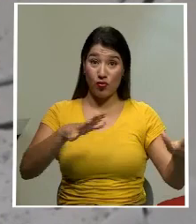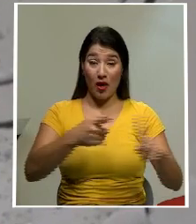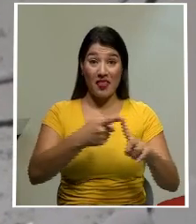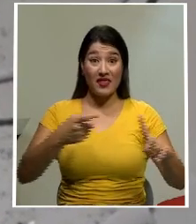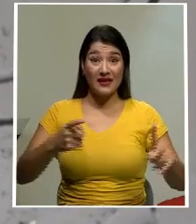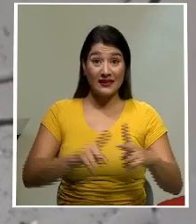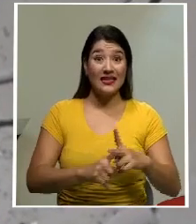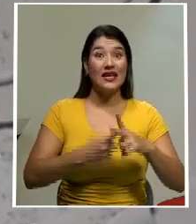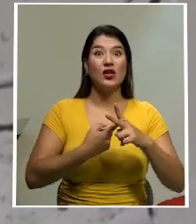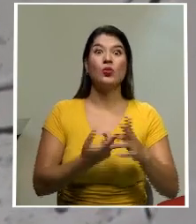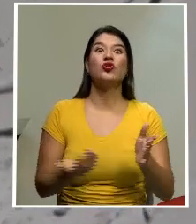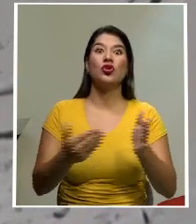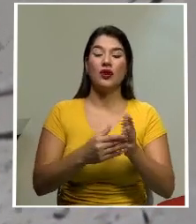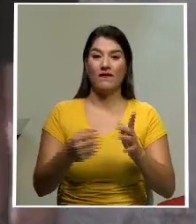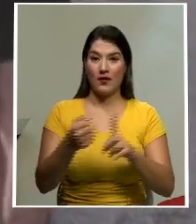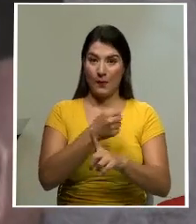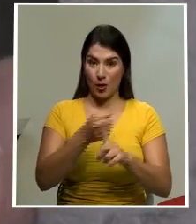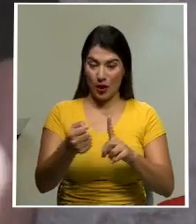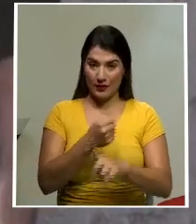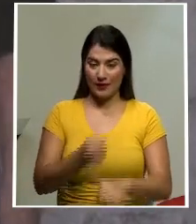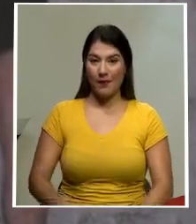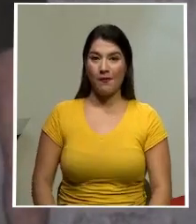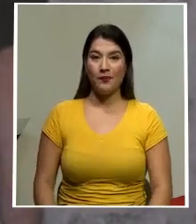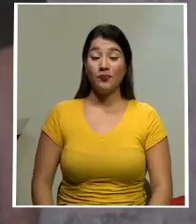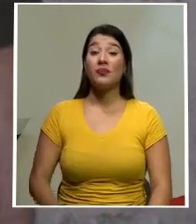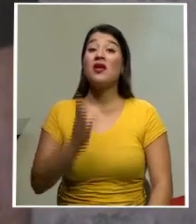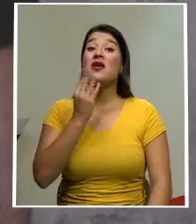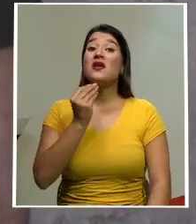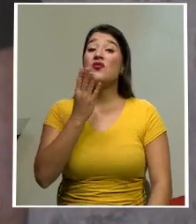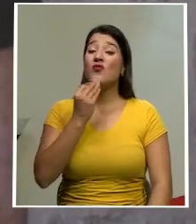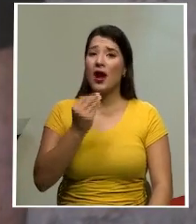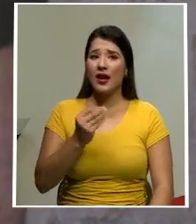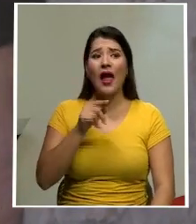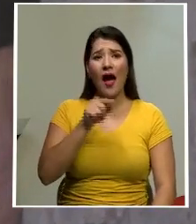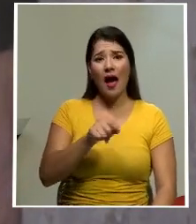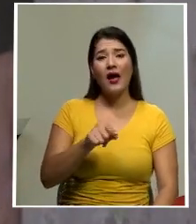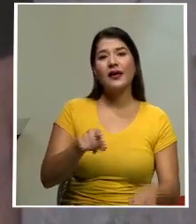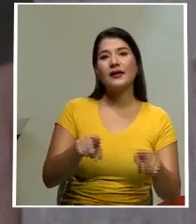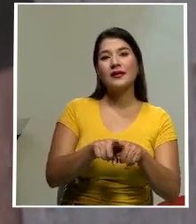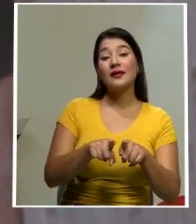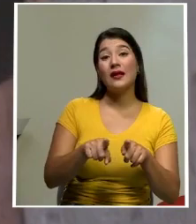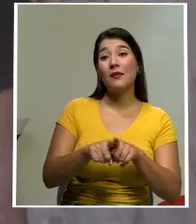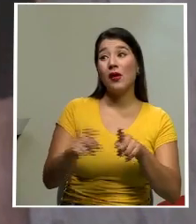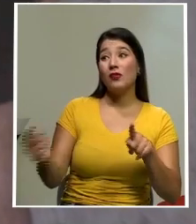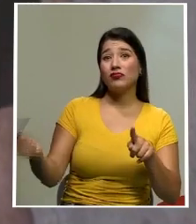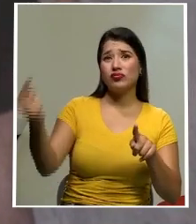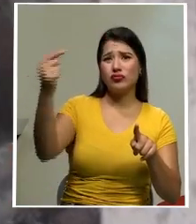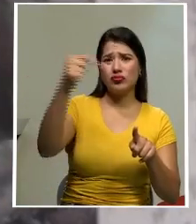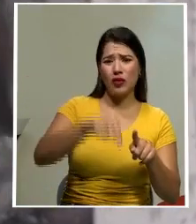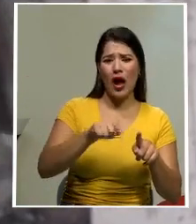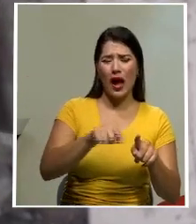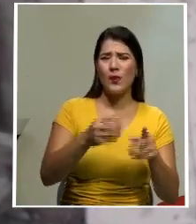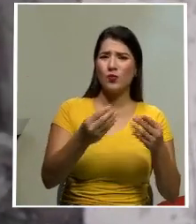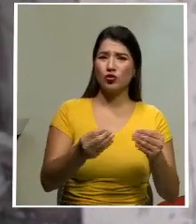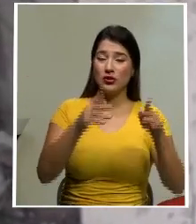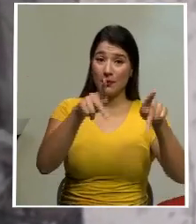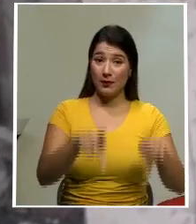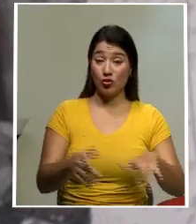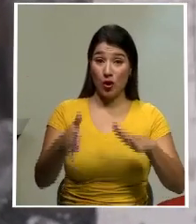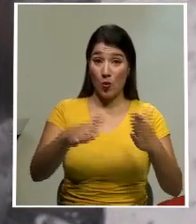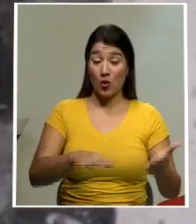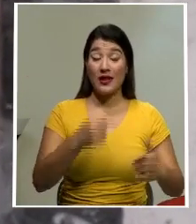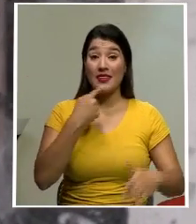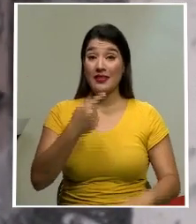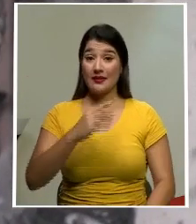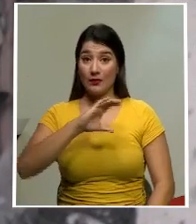nuevo ciclo de violencia. En Israel, los tiros de cohetes desde Gaza han causado una docena de muertos, según la policía de